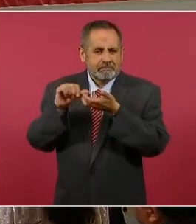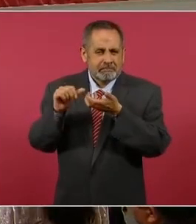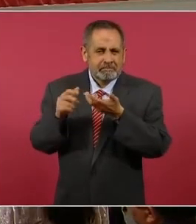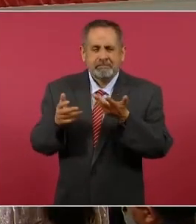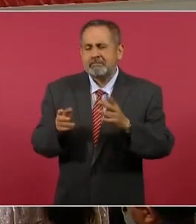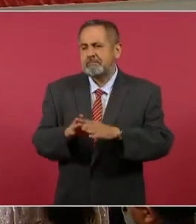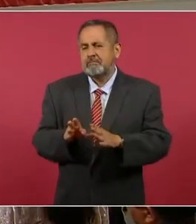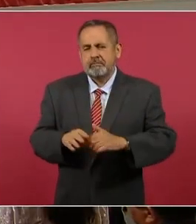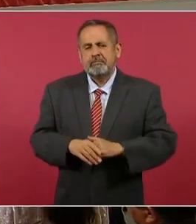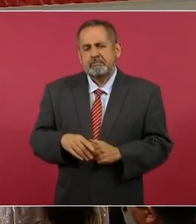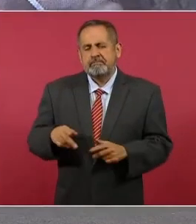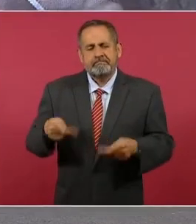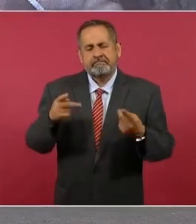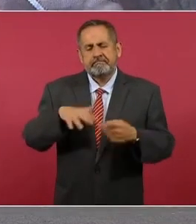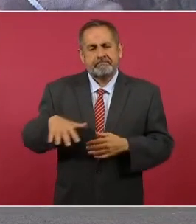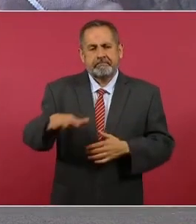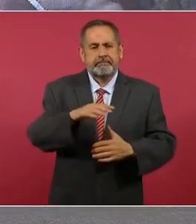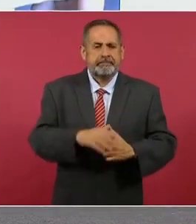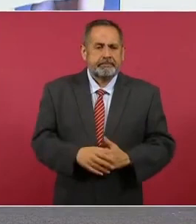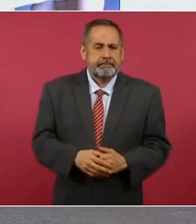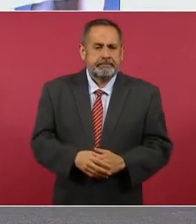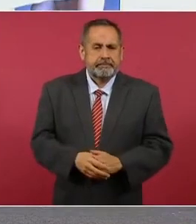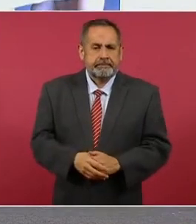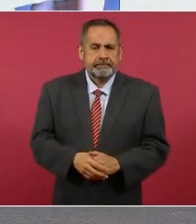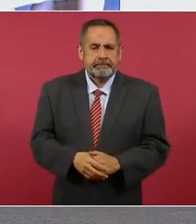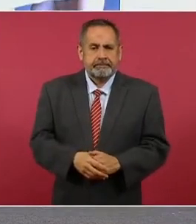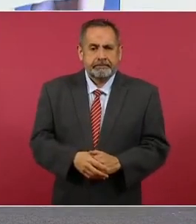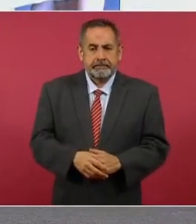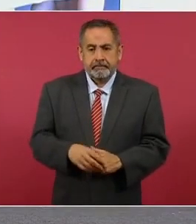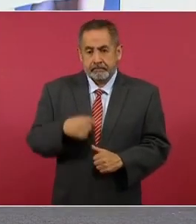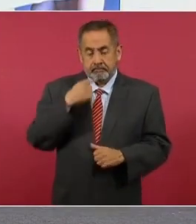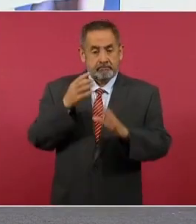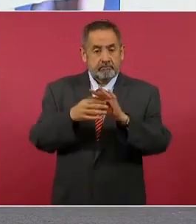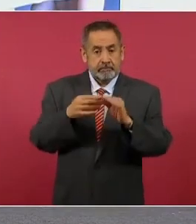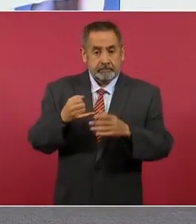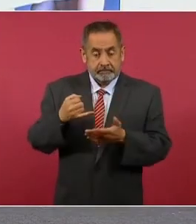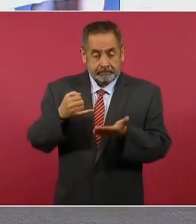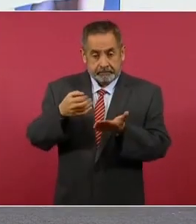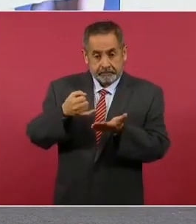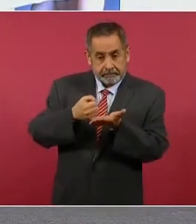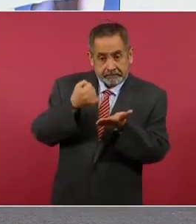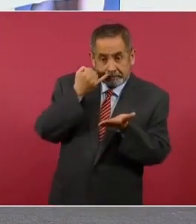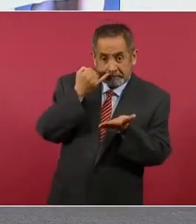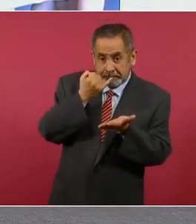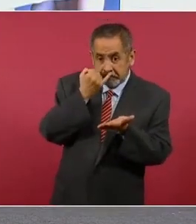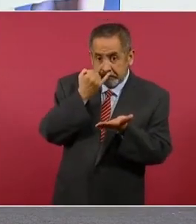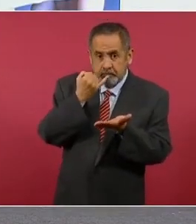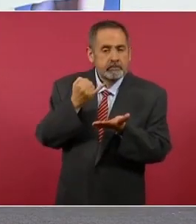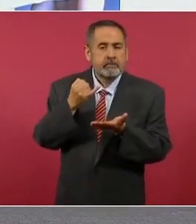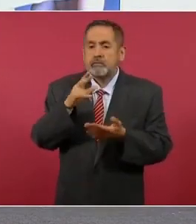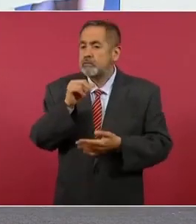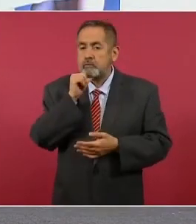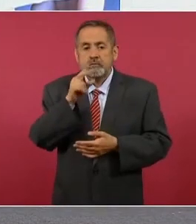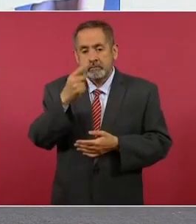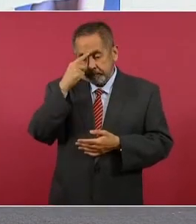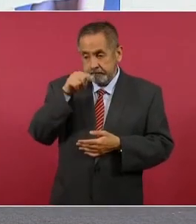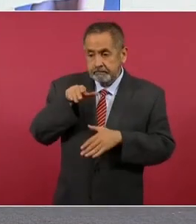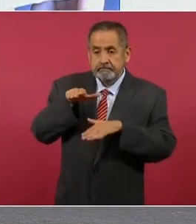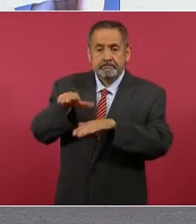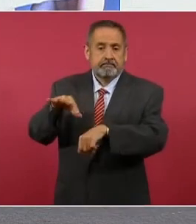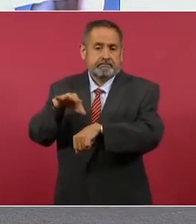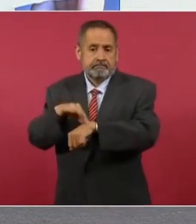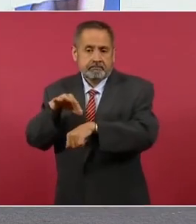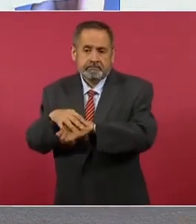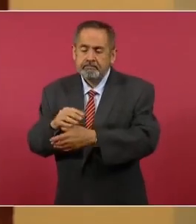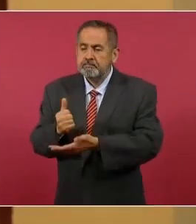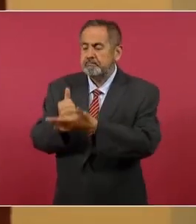ilegales de este producto. La siguiente. Debo decir también que la cocaína hoy día no tiene un uso médico, no es parte de la